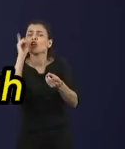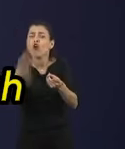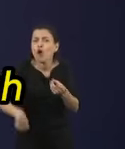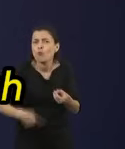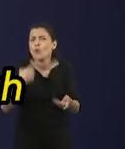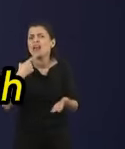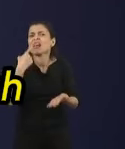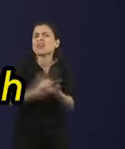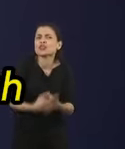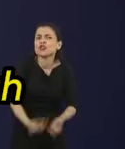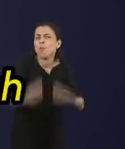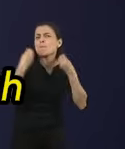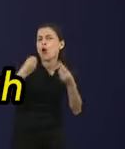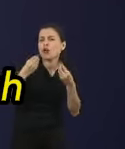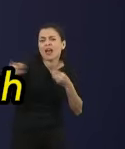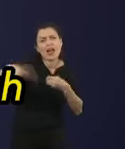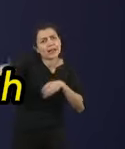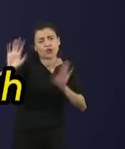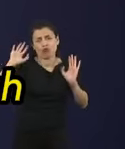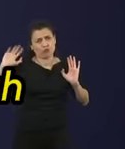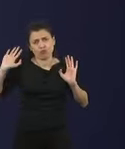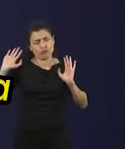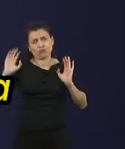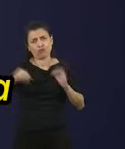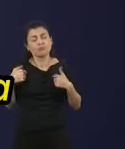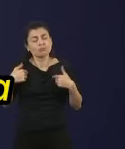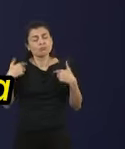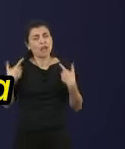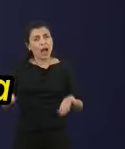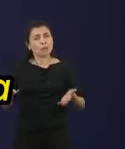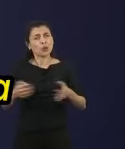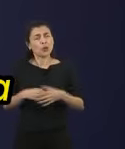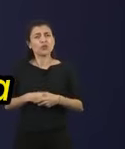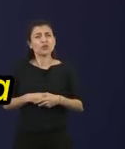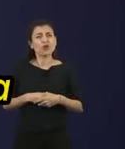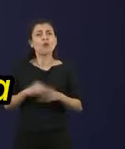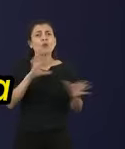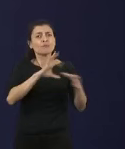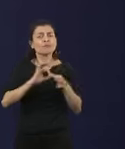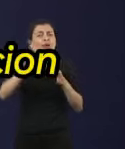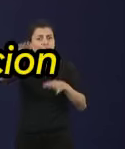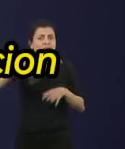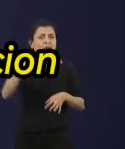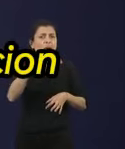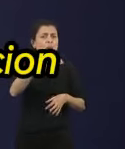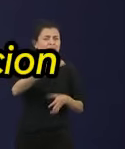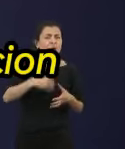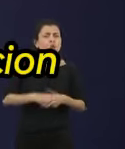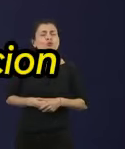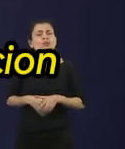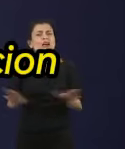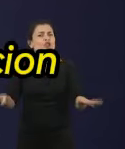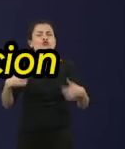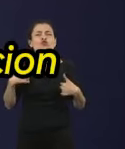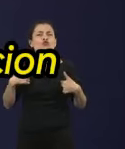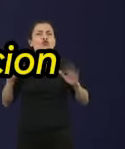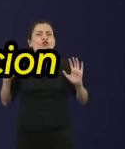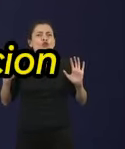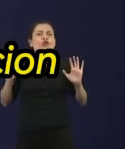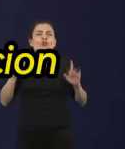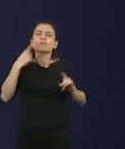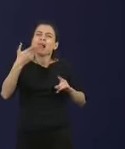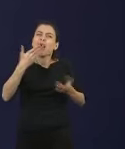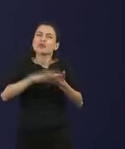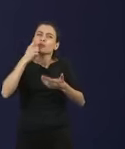sí aprovecho porque es es tiene que que ver con la pregunta eh entiendo que la carta